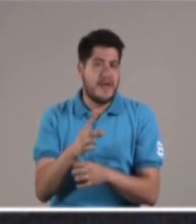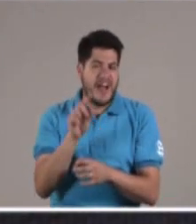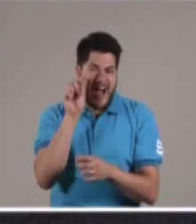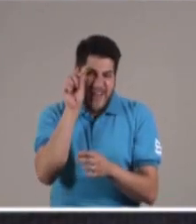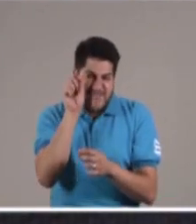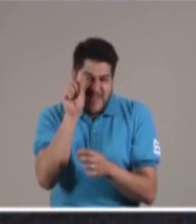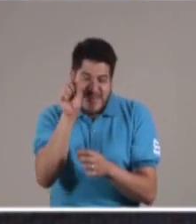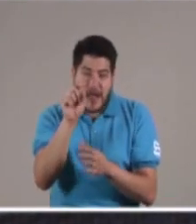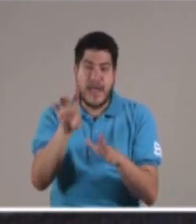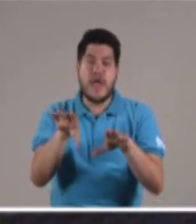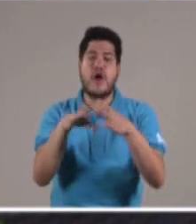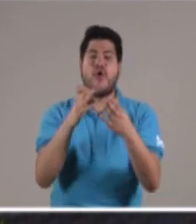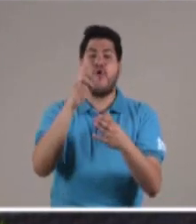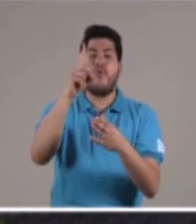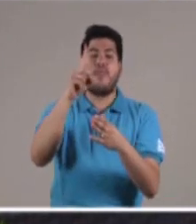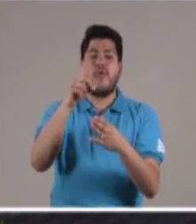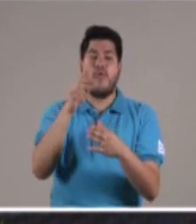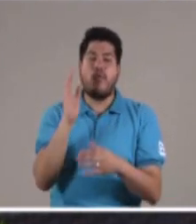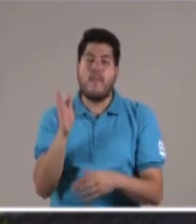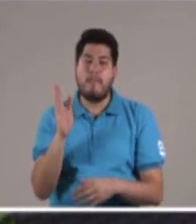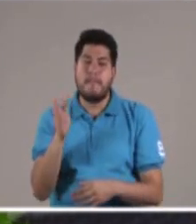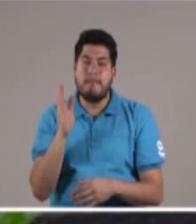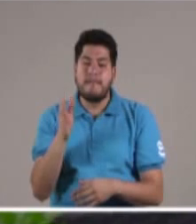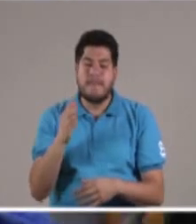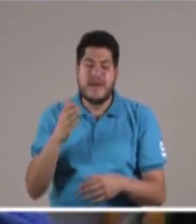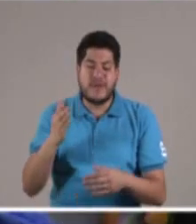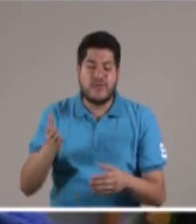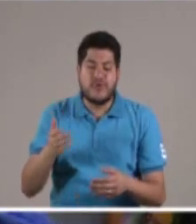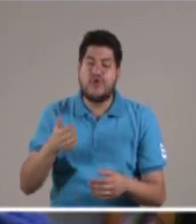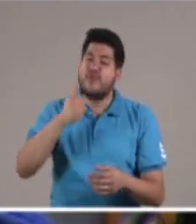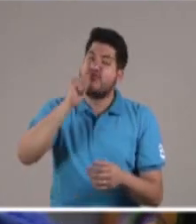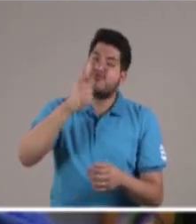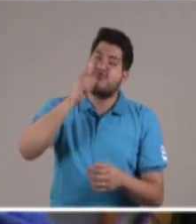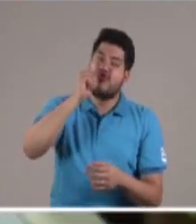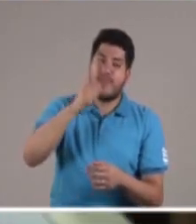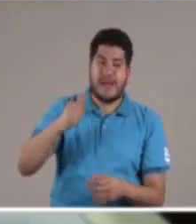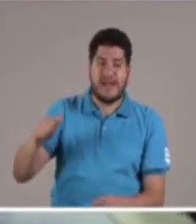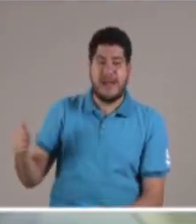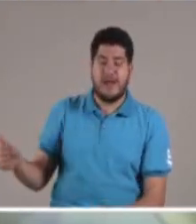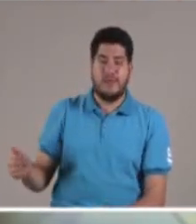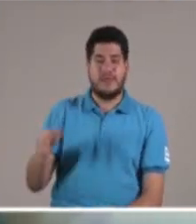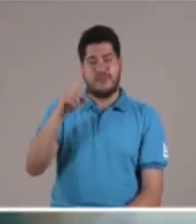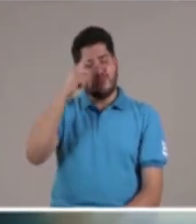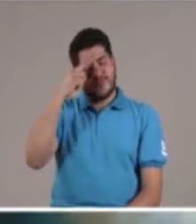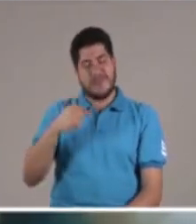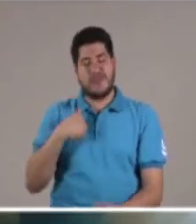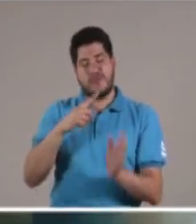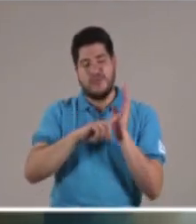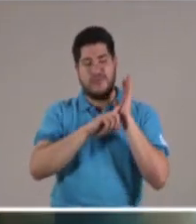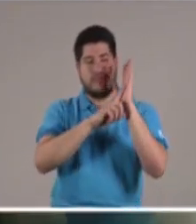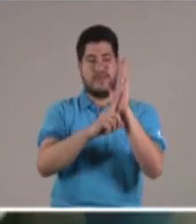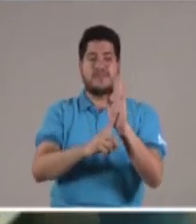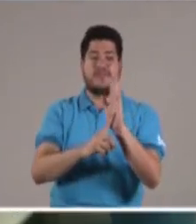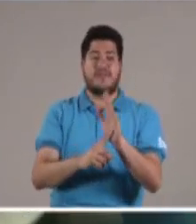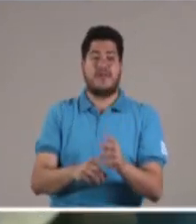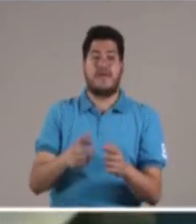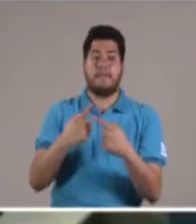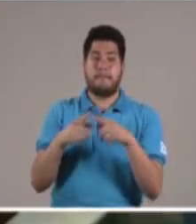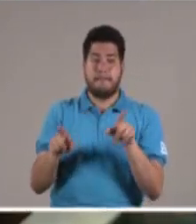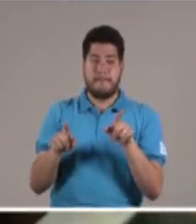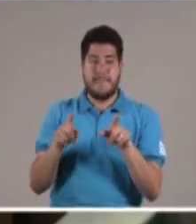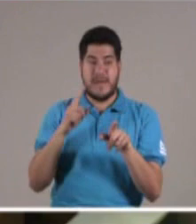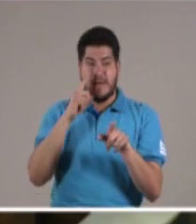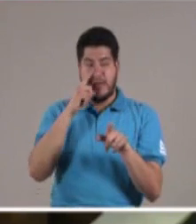vio un día un día se lo voy a pasar a usted que le gusta ver tele pero